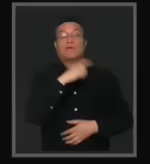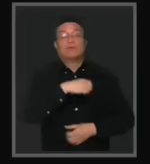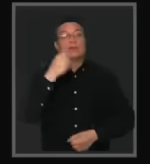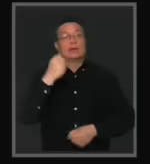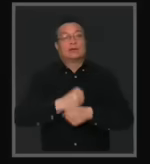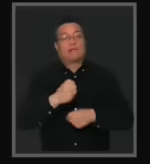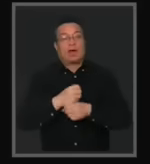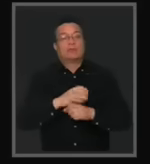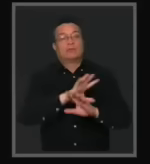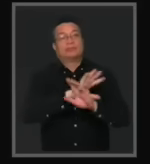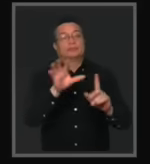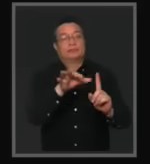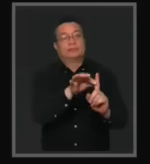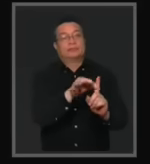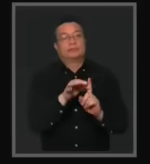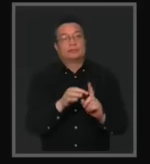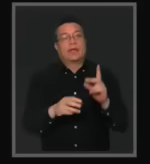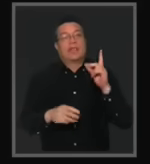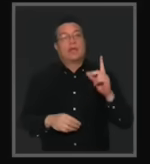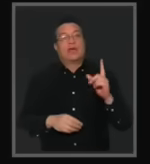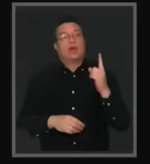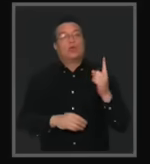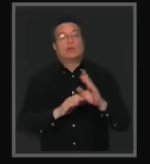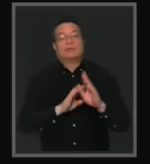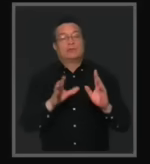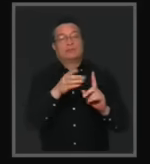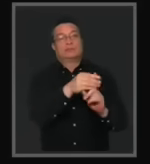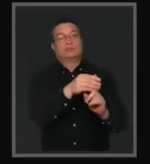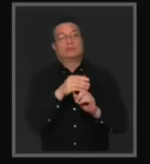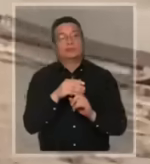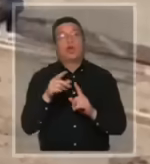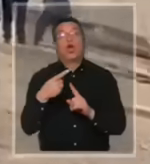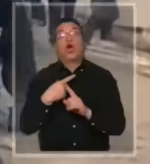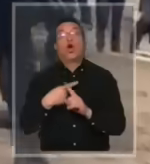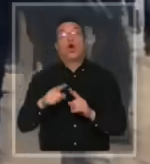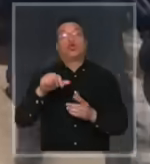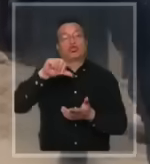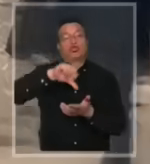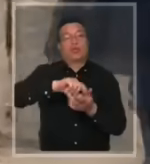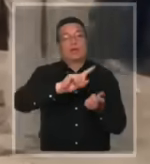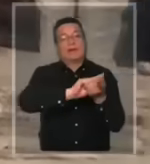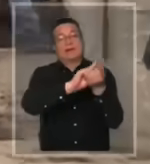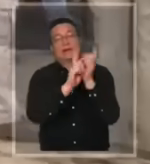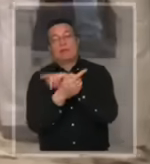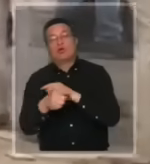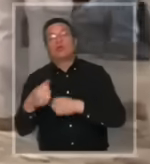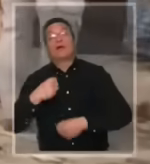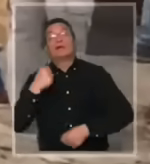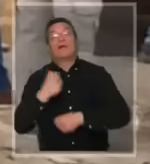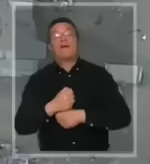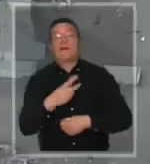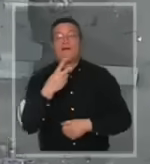agente encubierto T1. Fue trasladado a otra ciudad y hoy ha retomado su vida